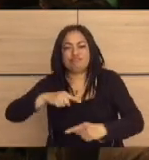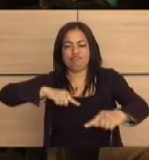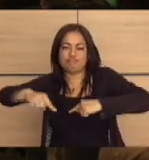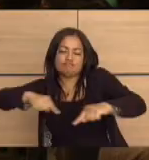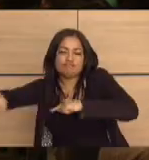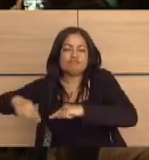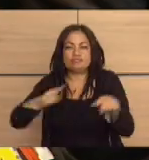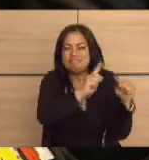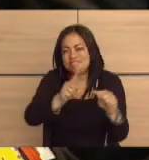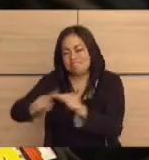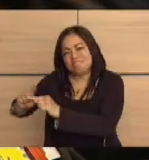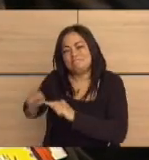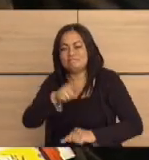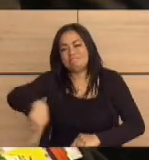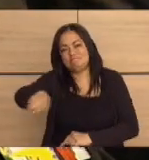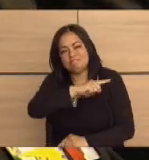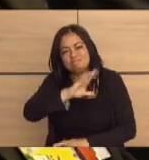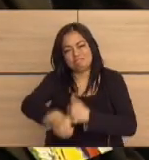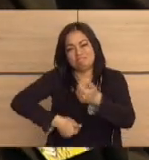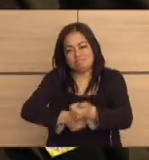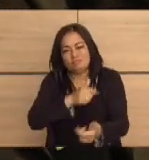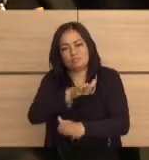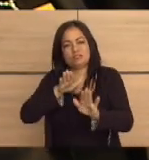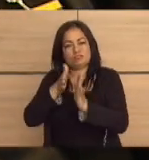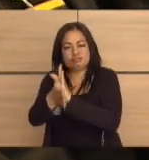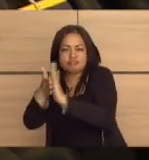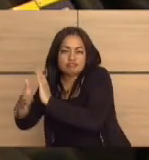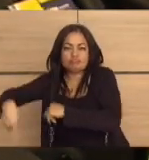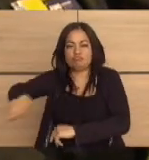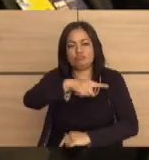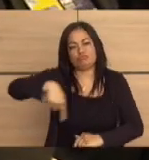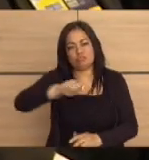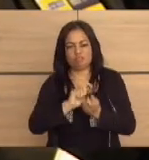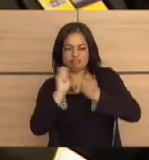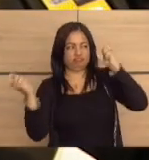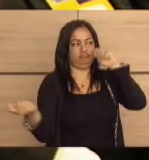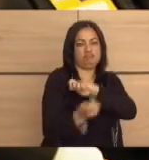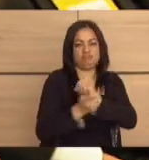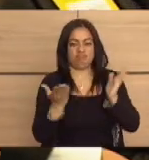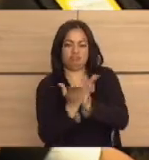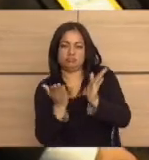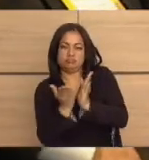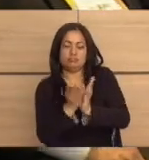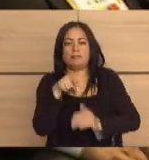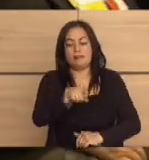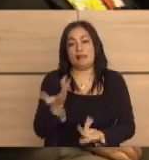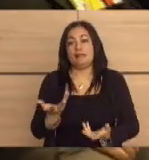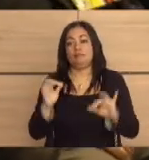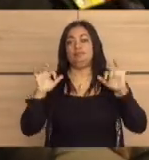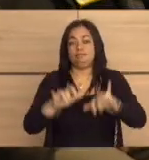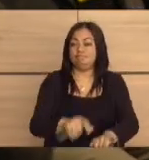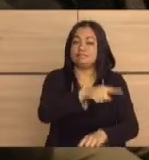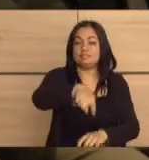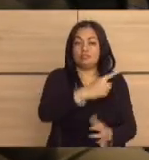en general los voceros y los protagonistas de la transformación educativa. Muchas gracias por la presencia de los invitados especiales, de